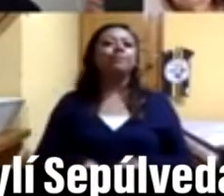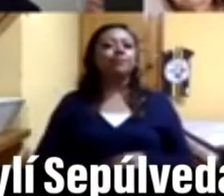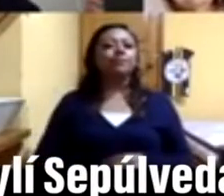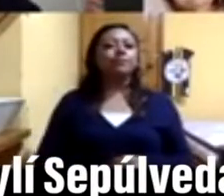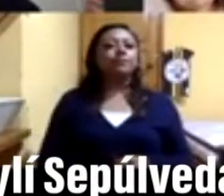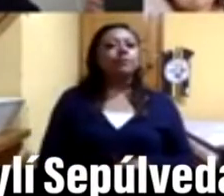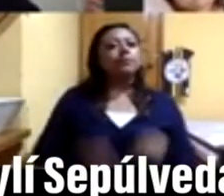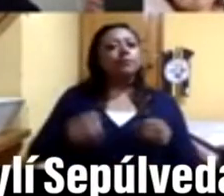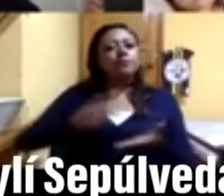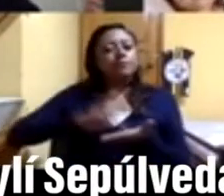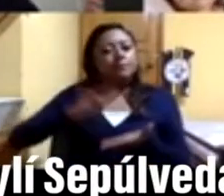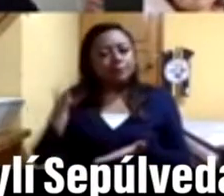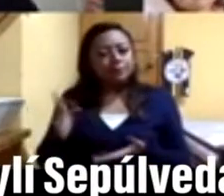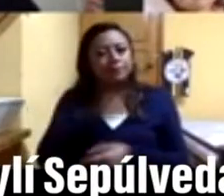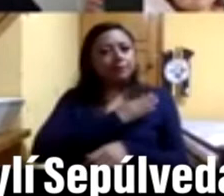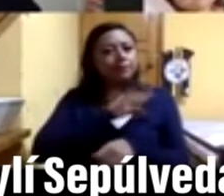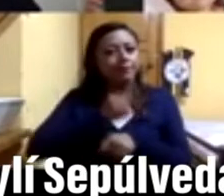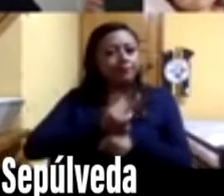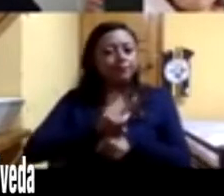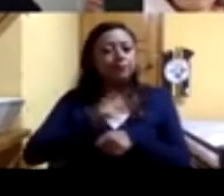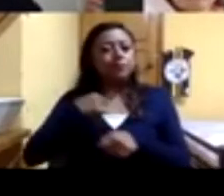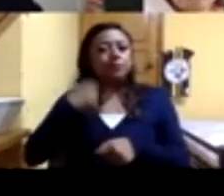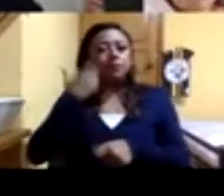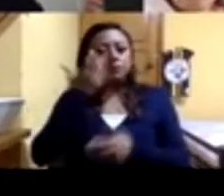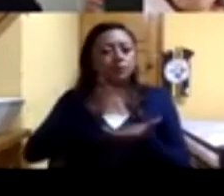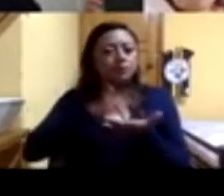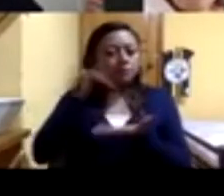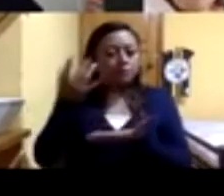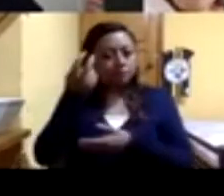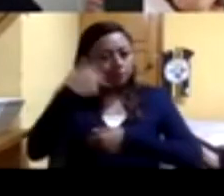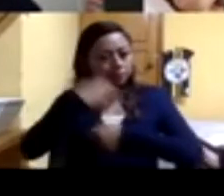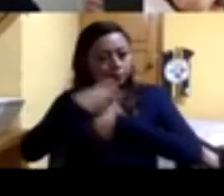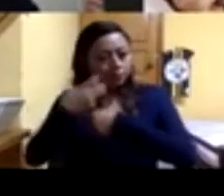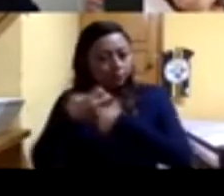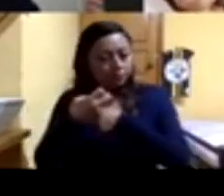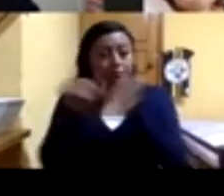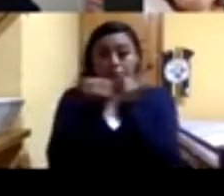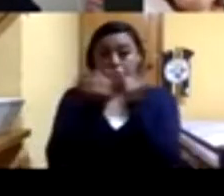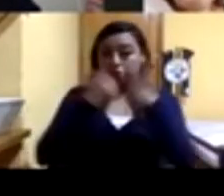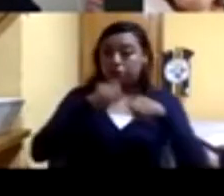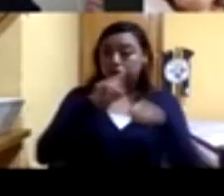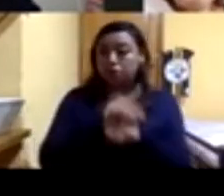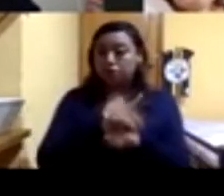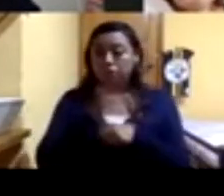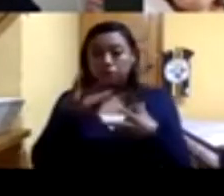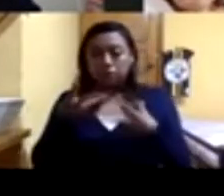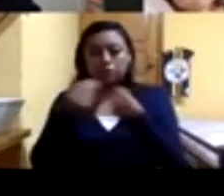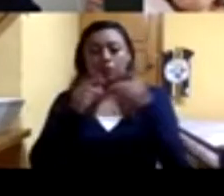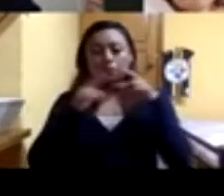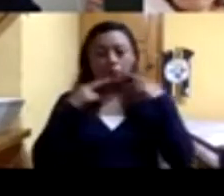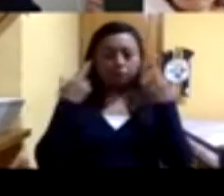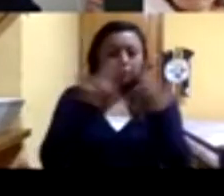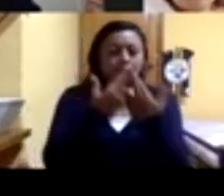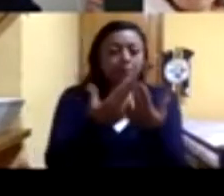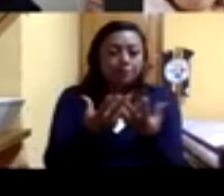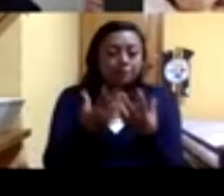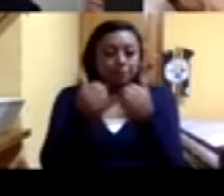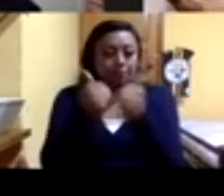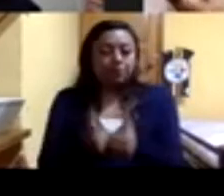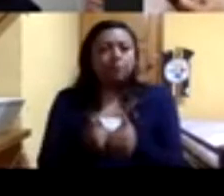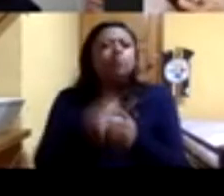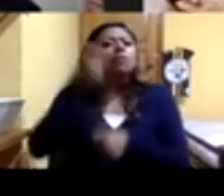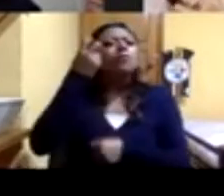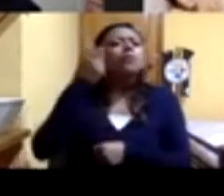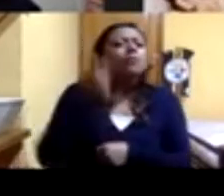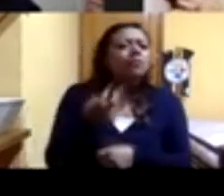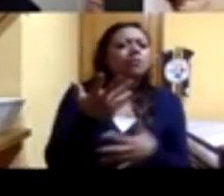Quiero agradecer esta invitación y la oportunidad de estar en esta reunión que muestra la voluntad y la